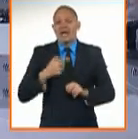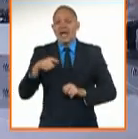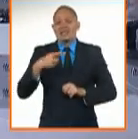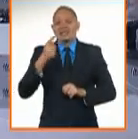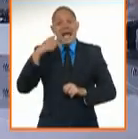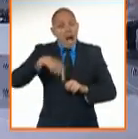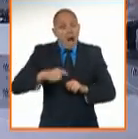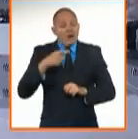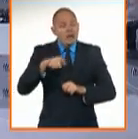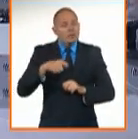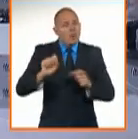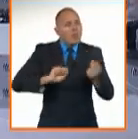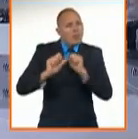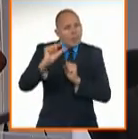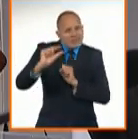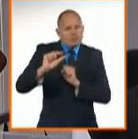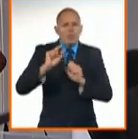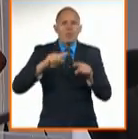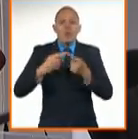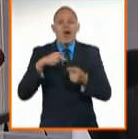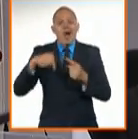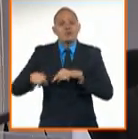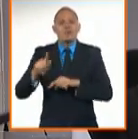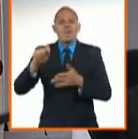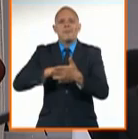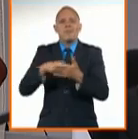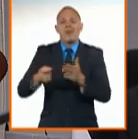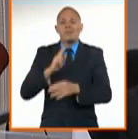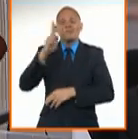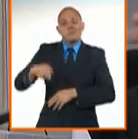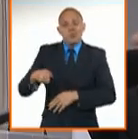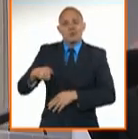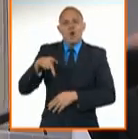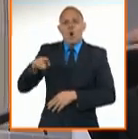las averías la de las averías